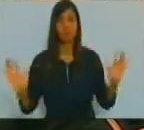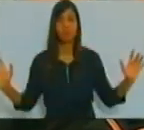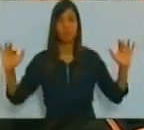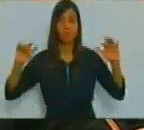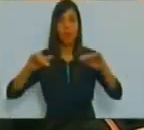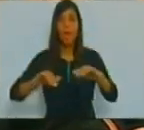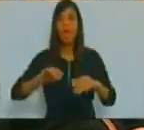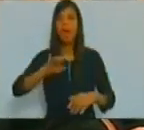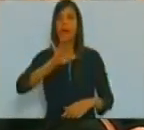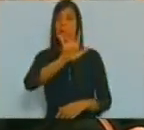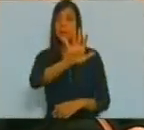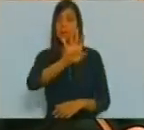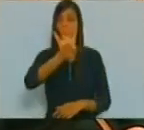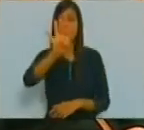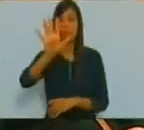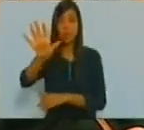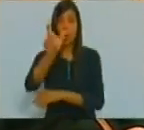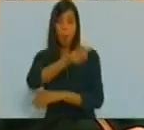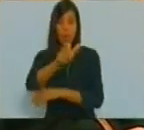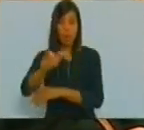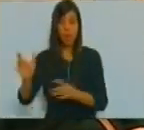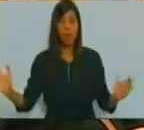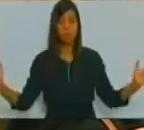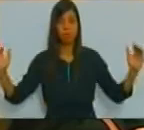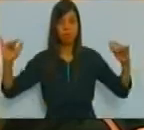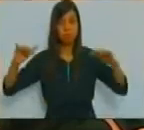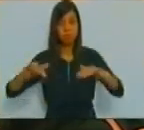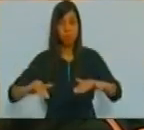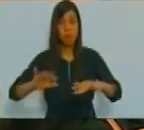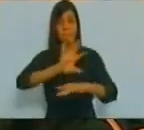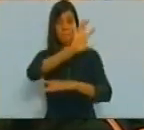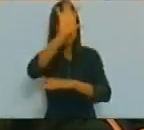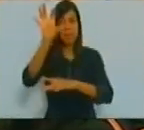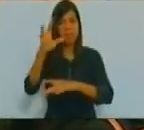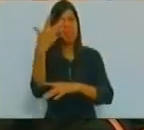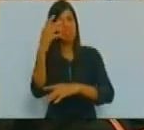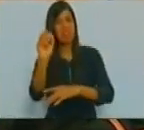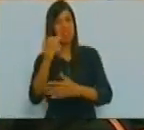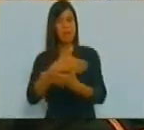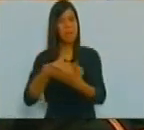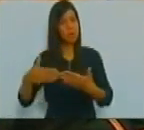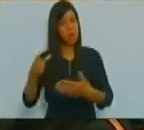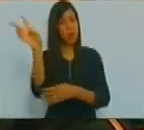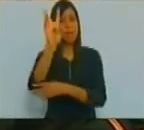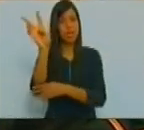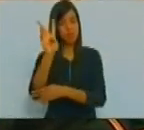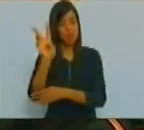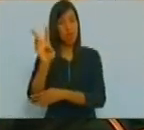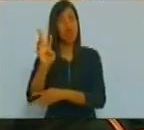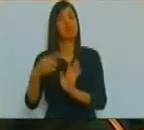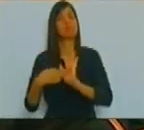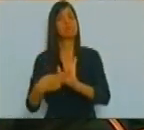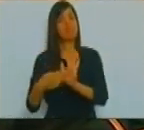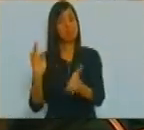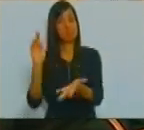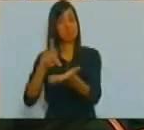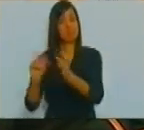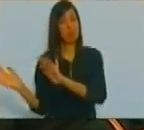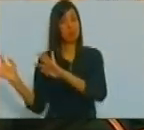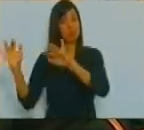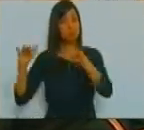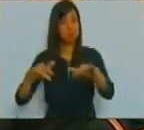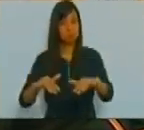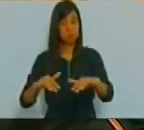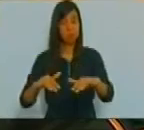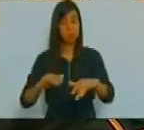545 voces de todo un pueblo de 30 millones de venezolanos y venezolanas y que al frente de